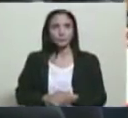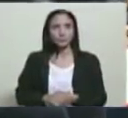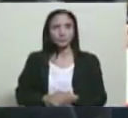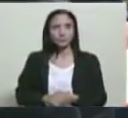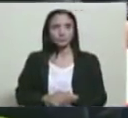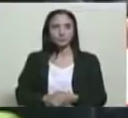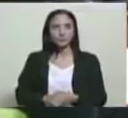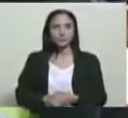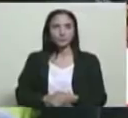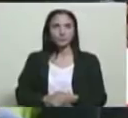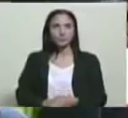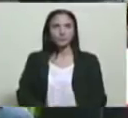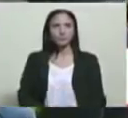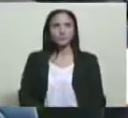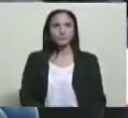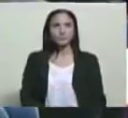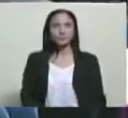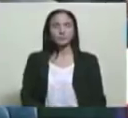Yo quiero